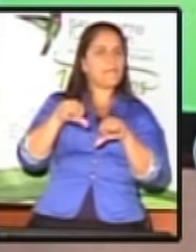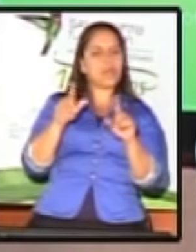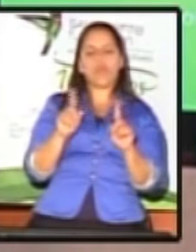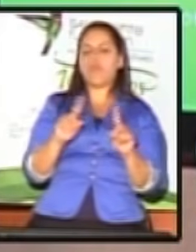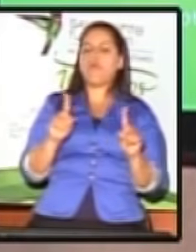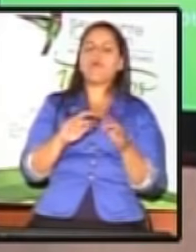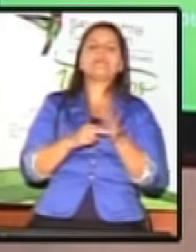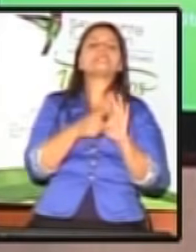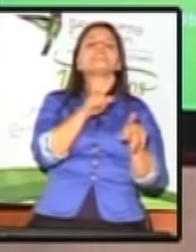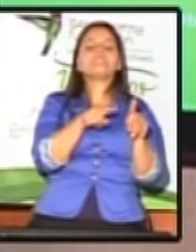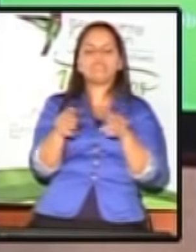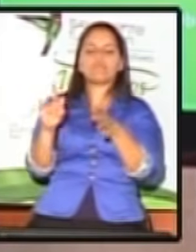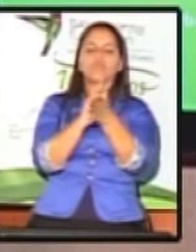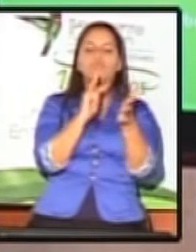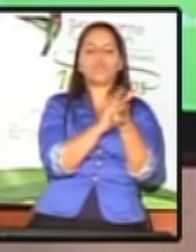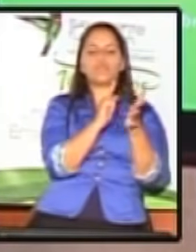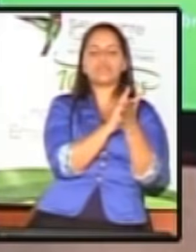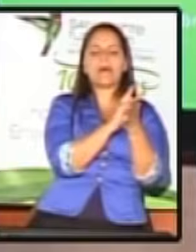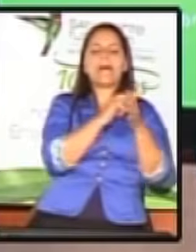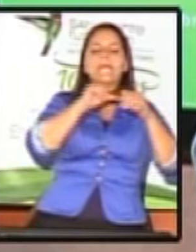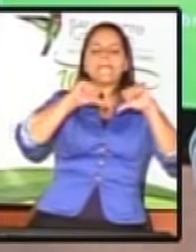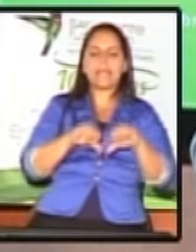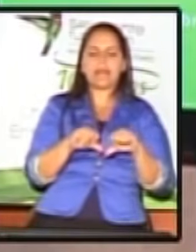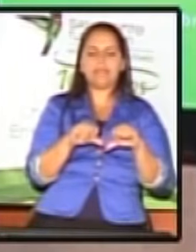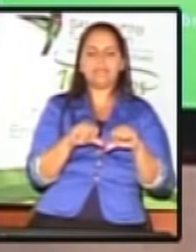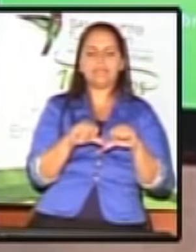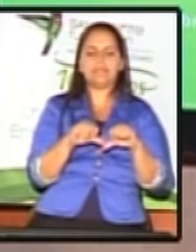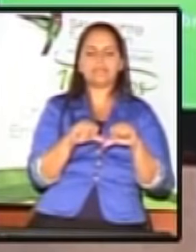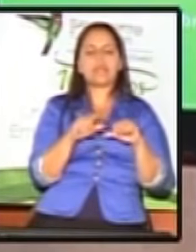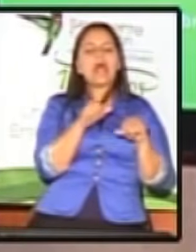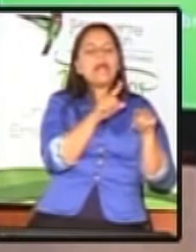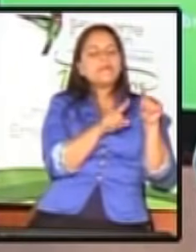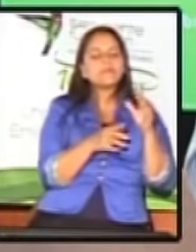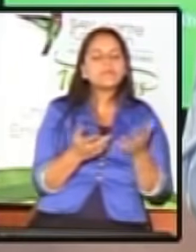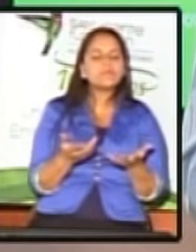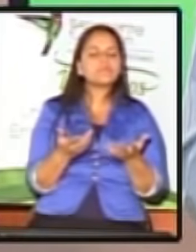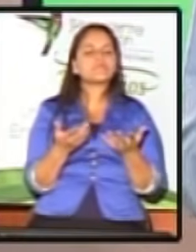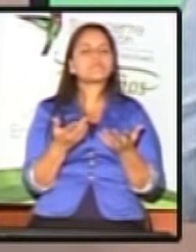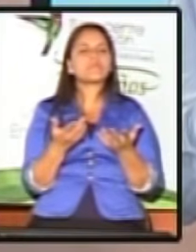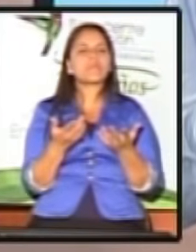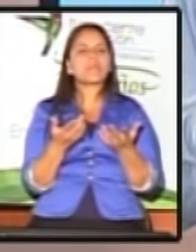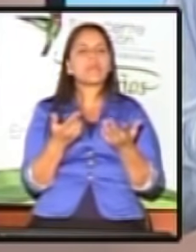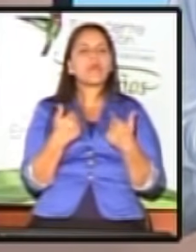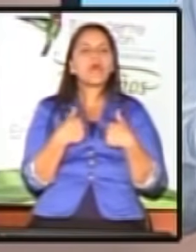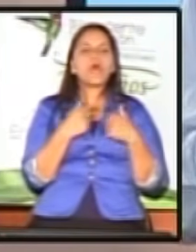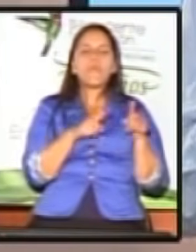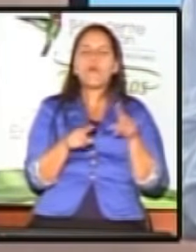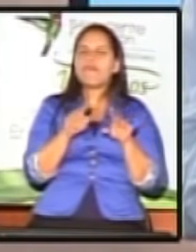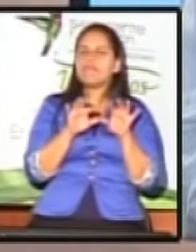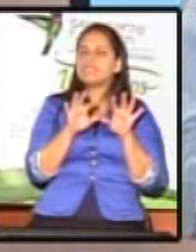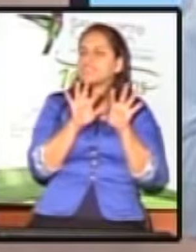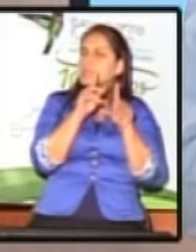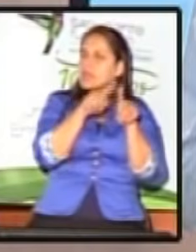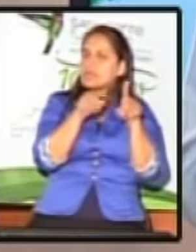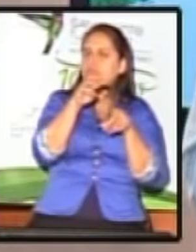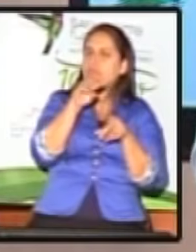otros medicamentos, llamémoslo técnicamente semejantes a la morfina, de la misma familia de los opioides, que cumplen la